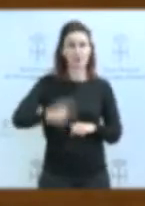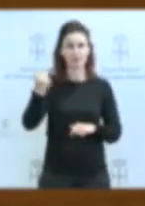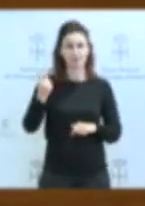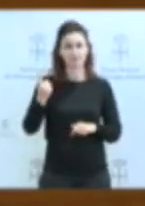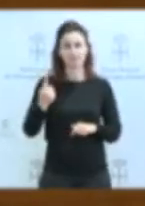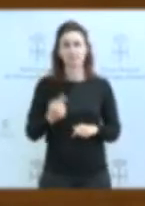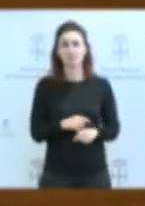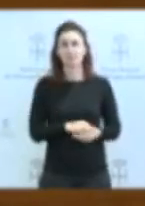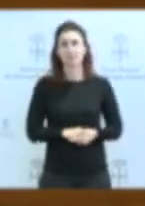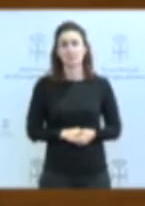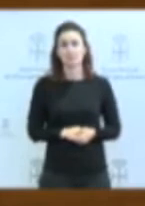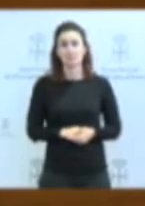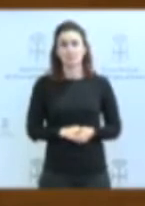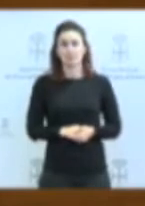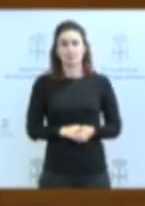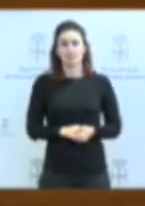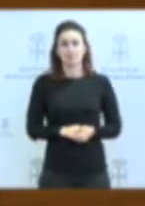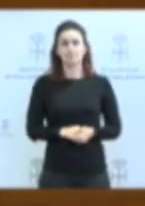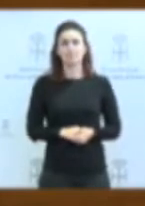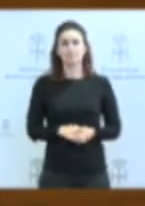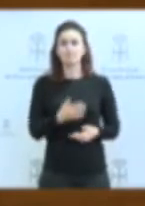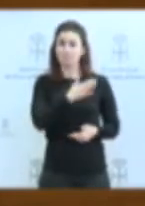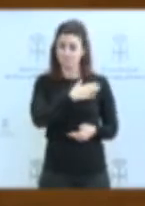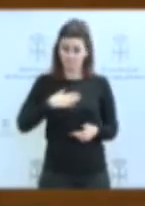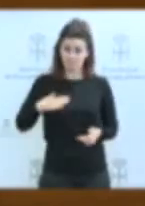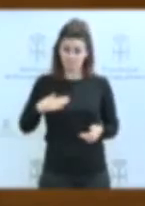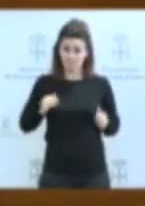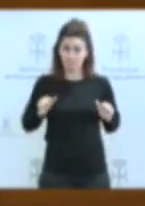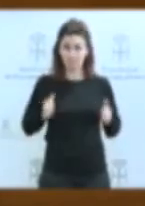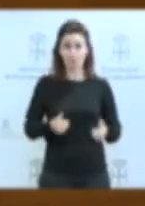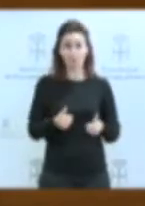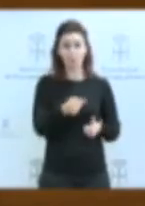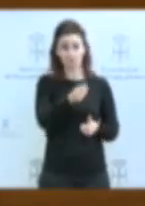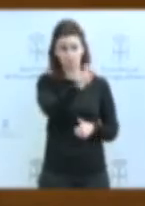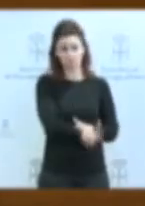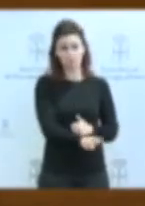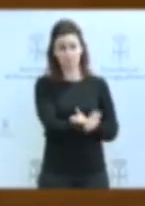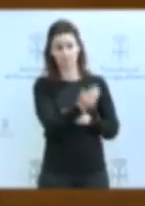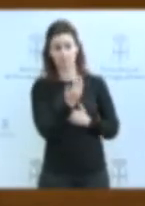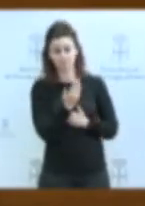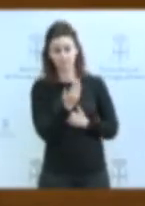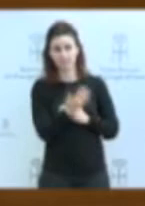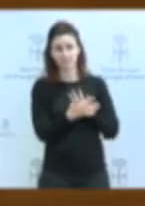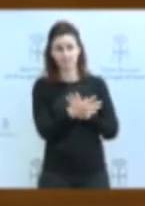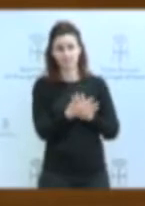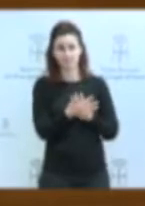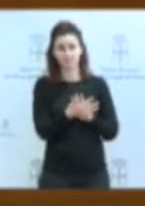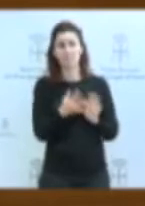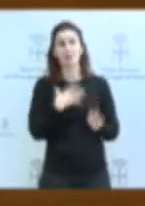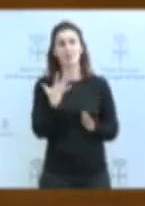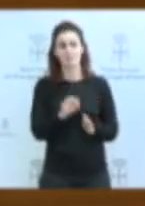la intención inicial que usted misma comentaba, la capacidad de conexión indirecta con otros